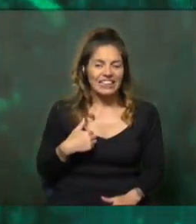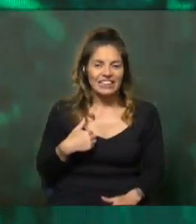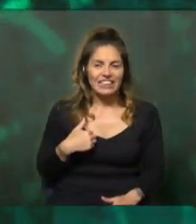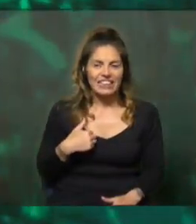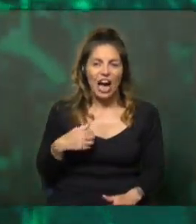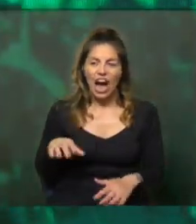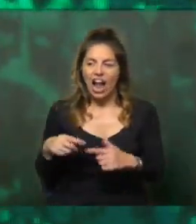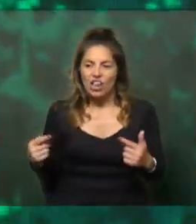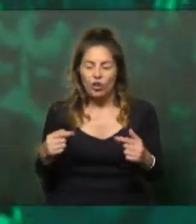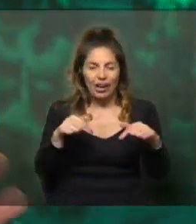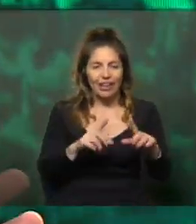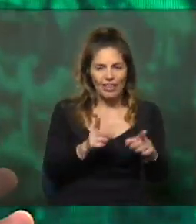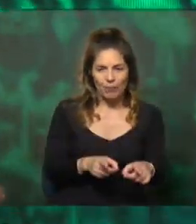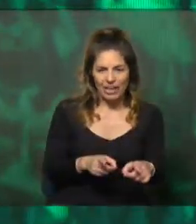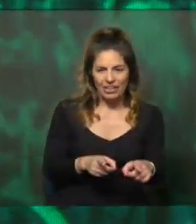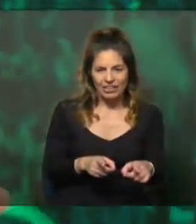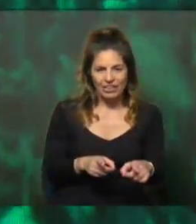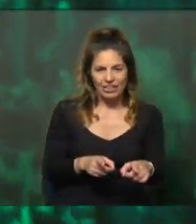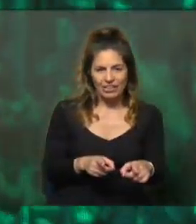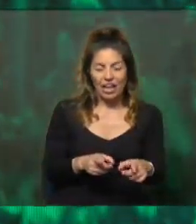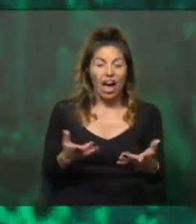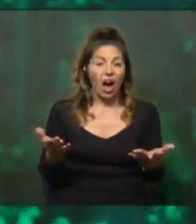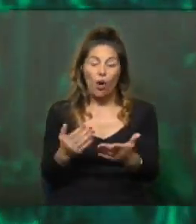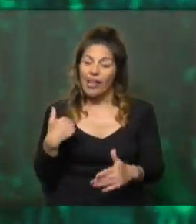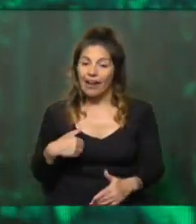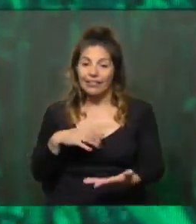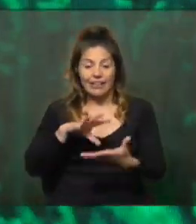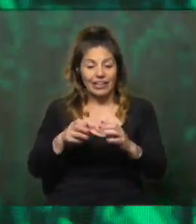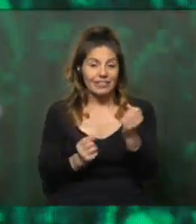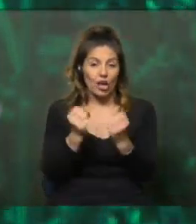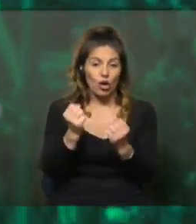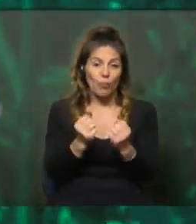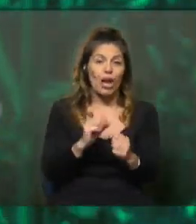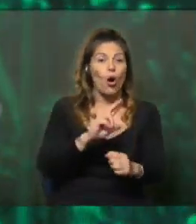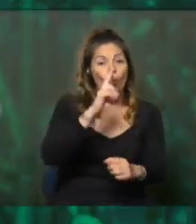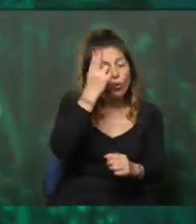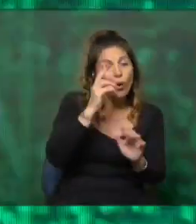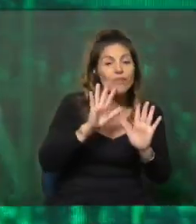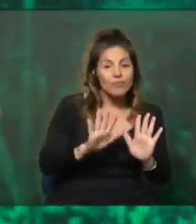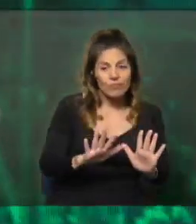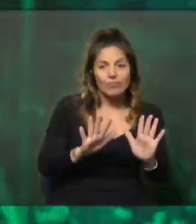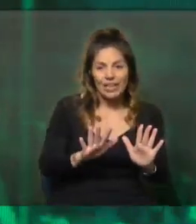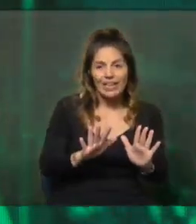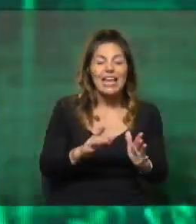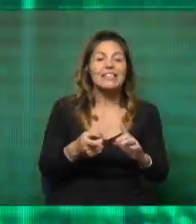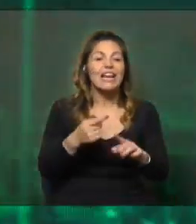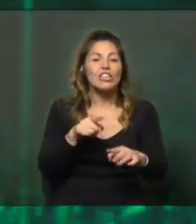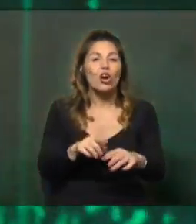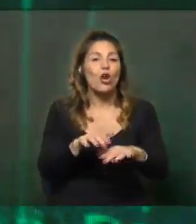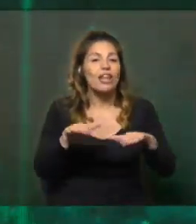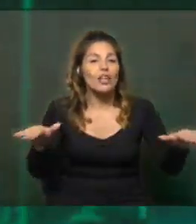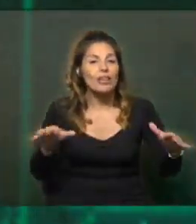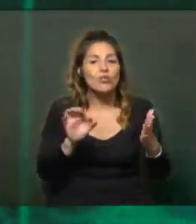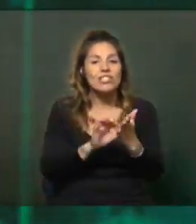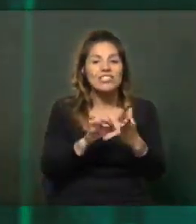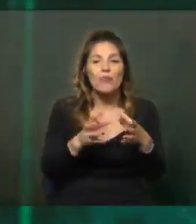refriado Argentina tiene una neumonía en términos de Cris política económica y Uruguay viene resistiendo parte tiene que ver con la estabilidad de un sistema